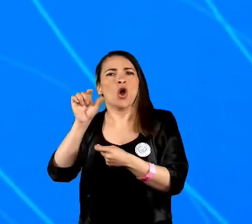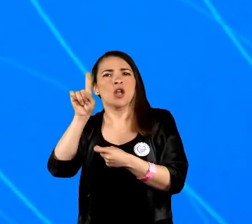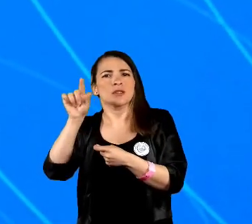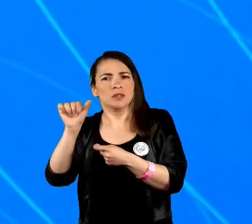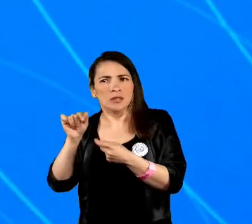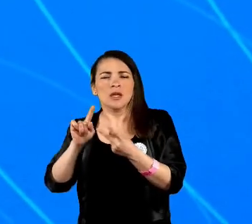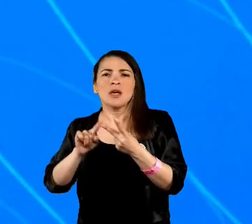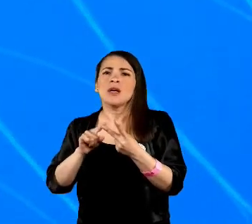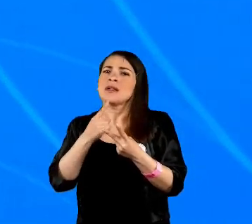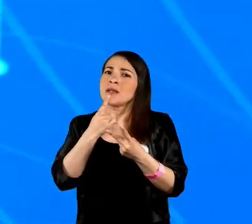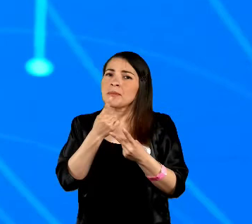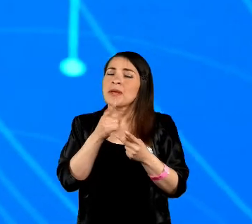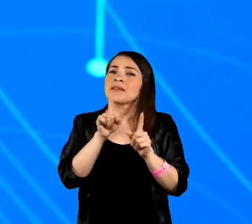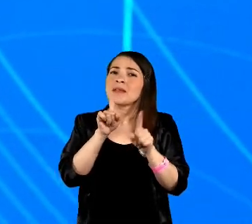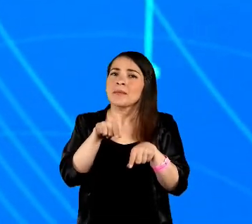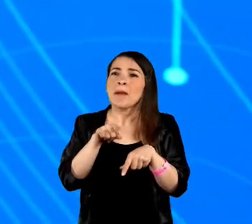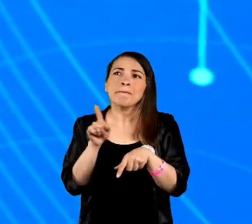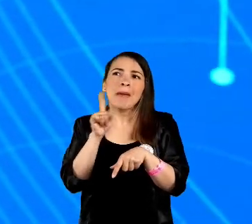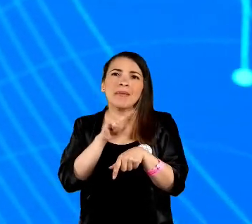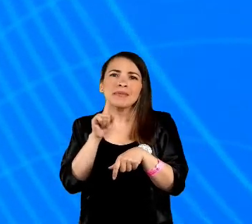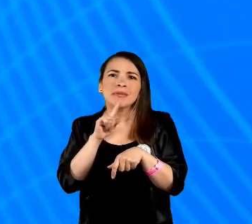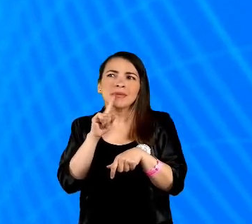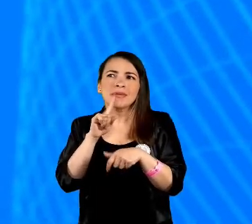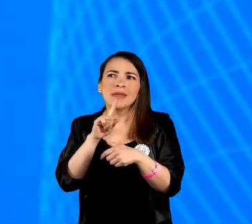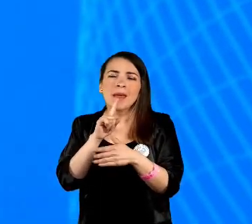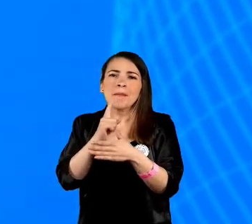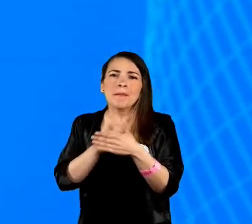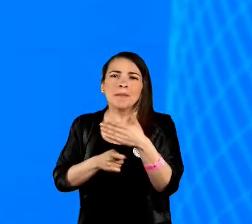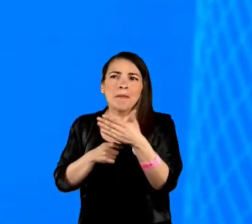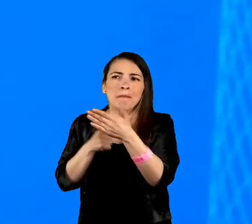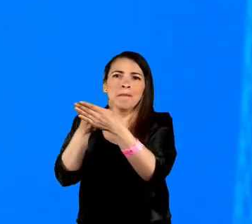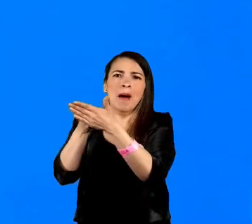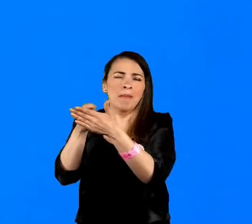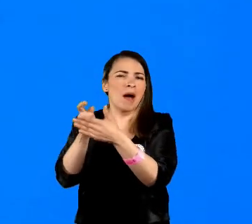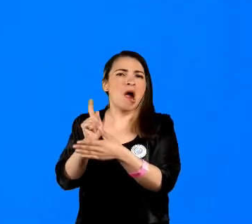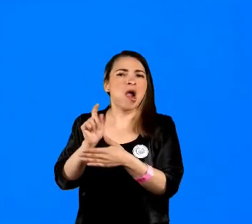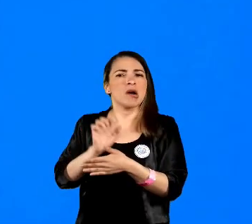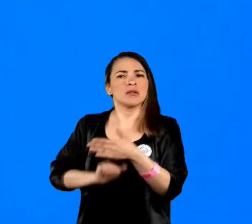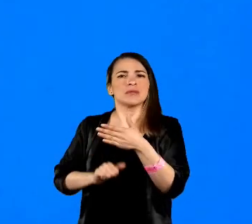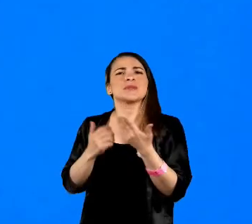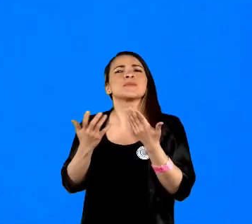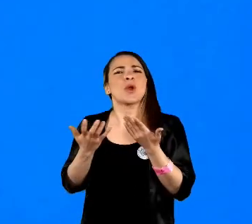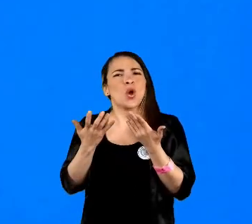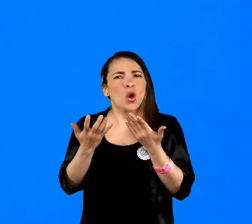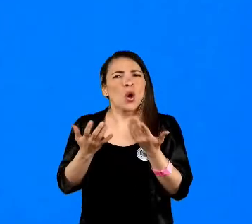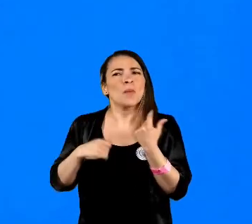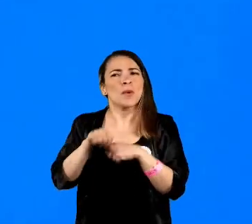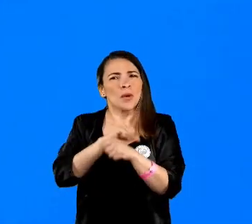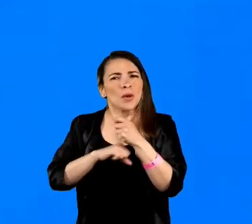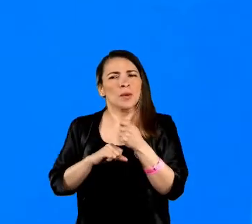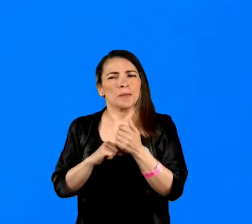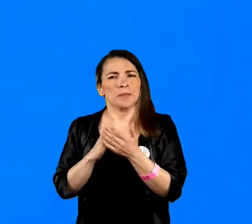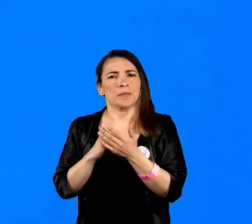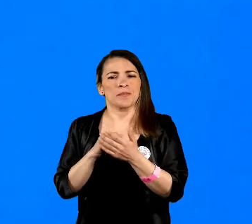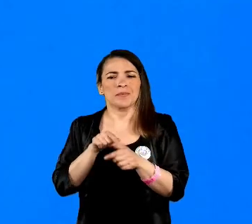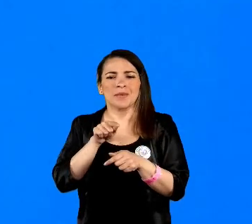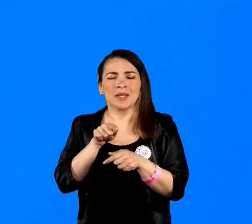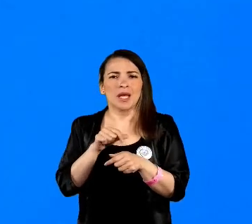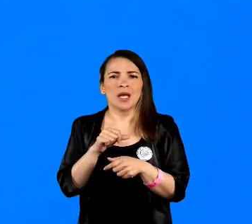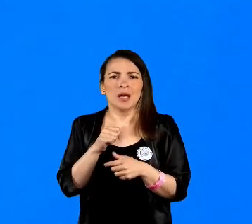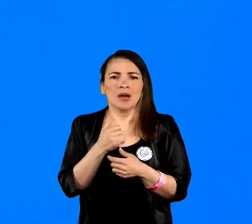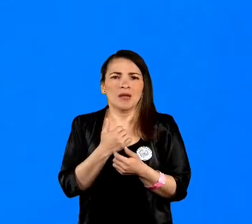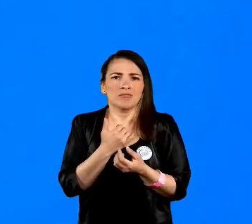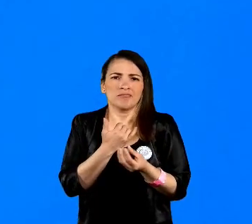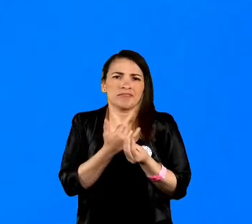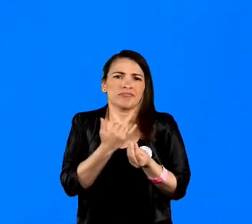al fisco para no pagar más impuestos porque tiene menos capitalización Cómo valorizas ese activo intangible Bueno